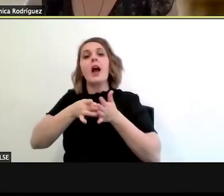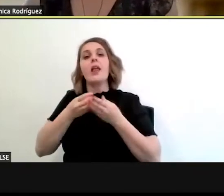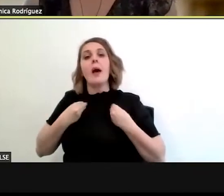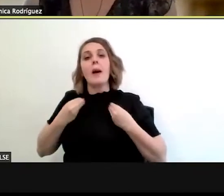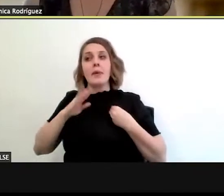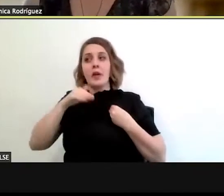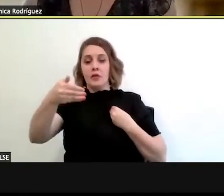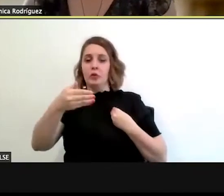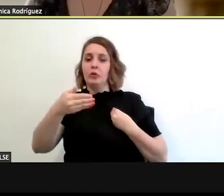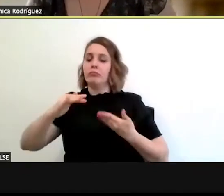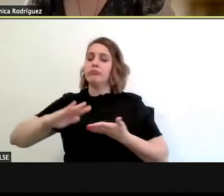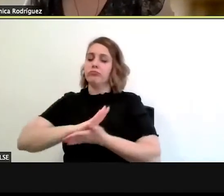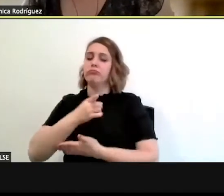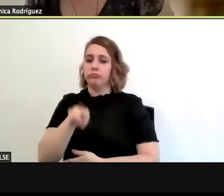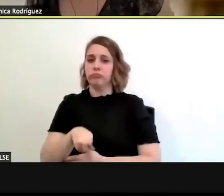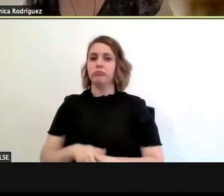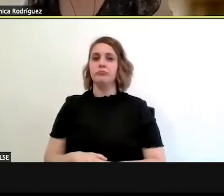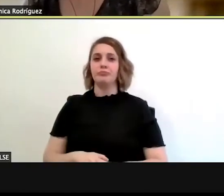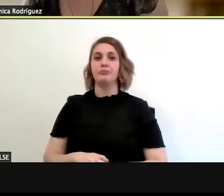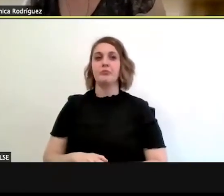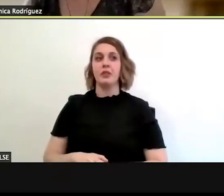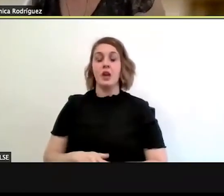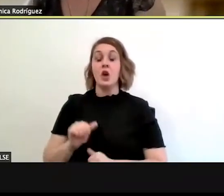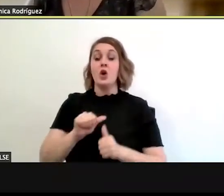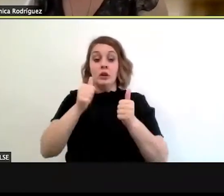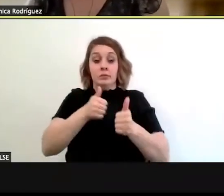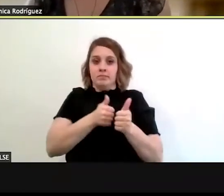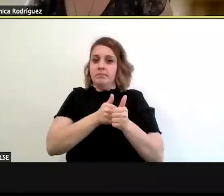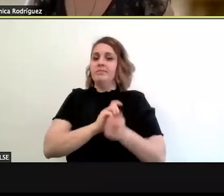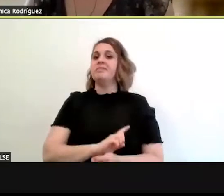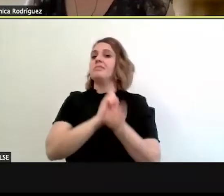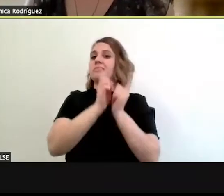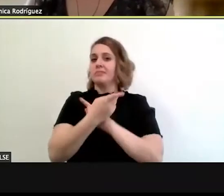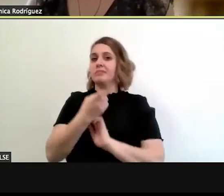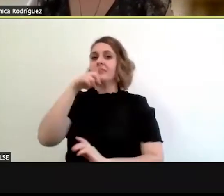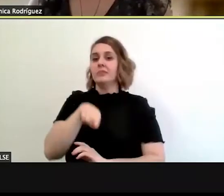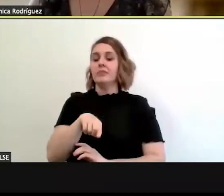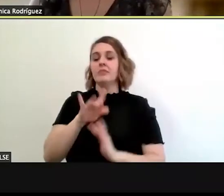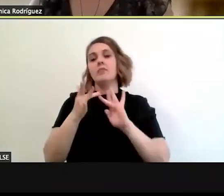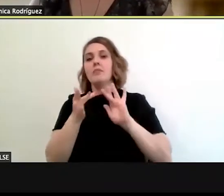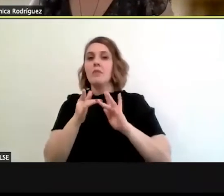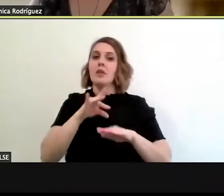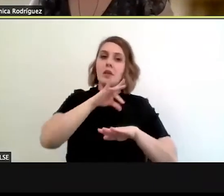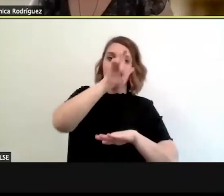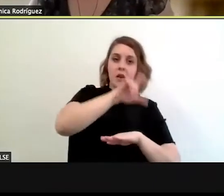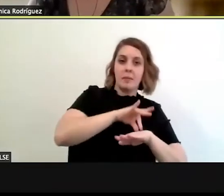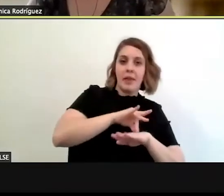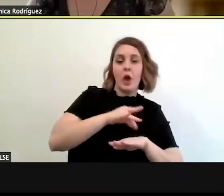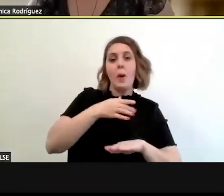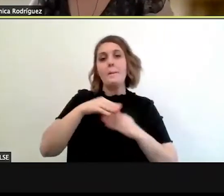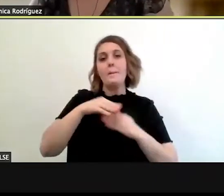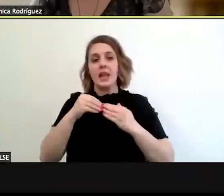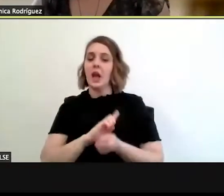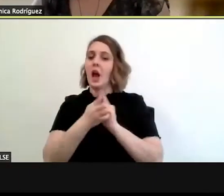mañana. Han cambiado nuestras formas asistenciales y con ello la relación médico-paciente. Estamos ante un nuevo